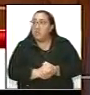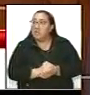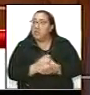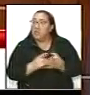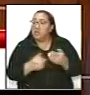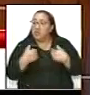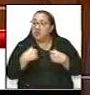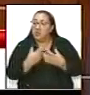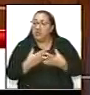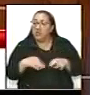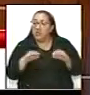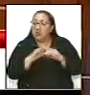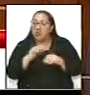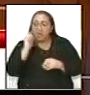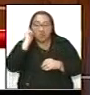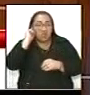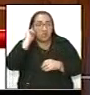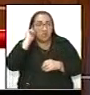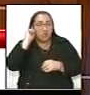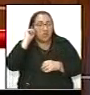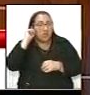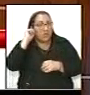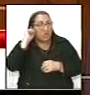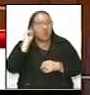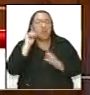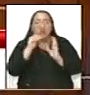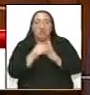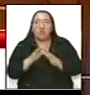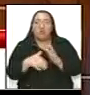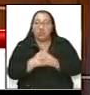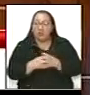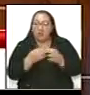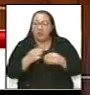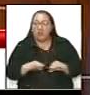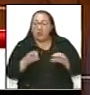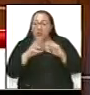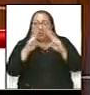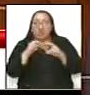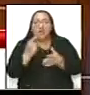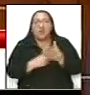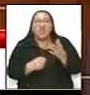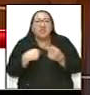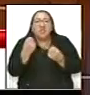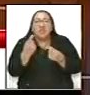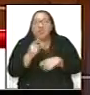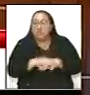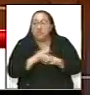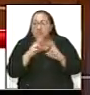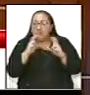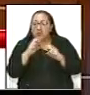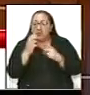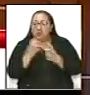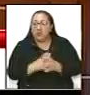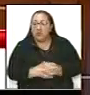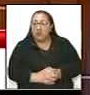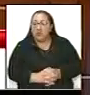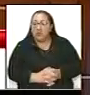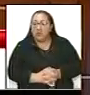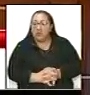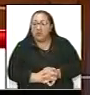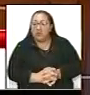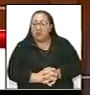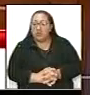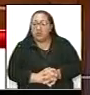tenga los elementos y los criterios para identificar, definir y evaluar qué se entendía por eventos culturales. De manera